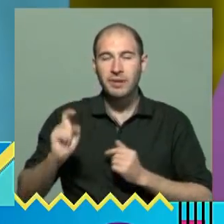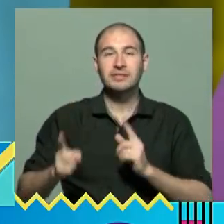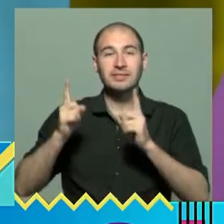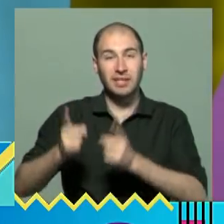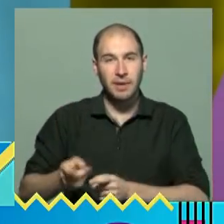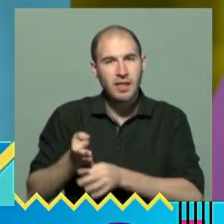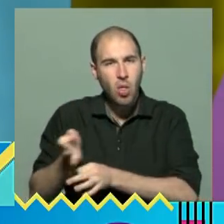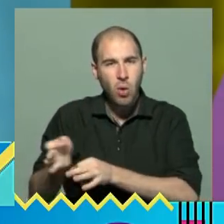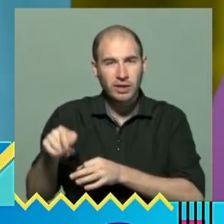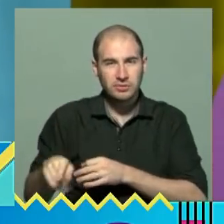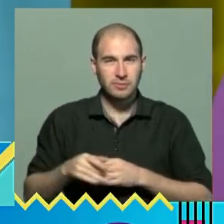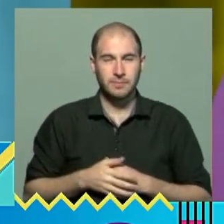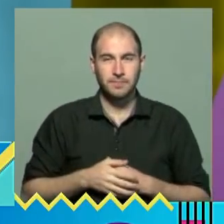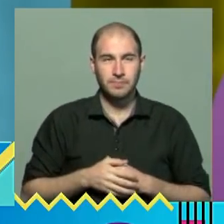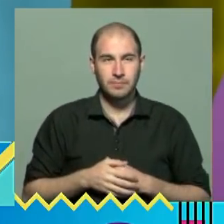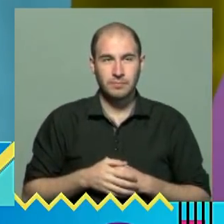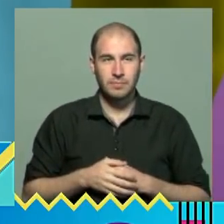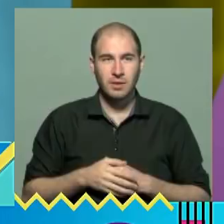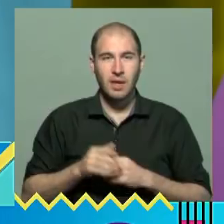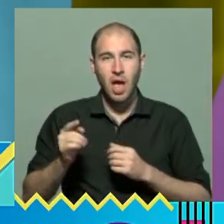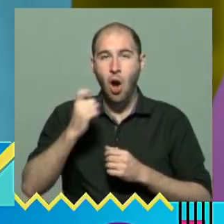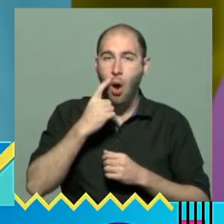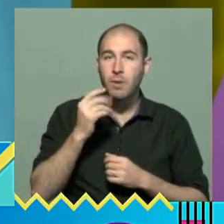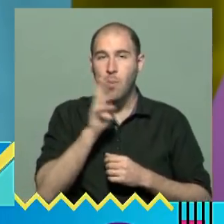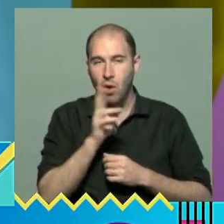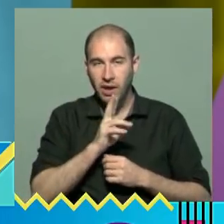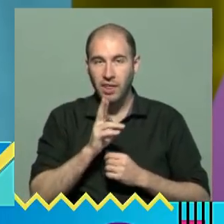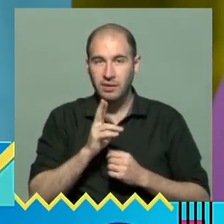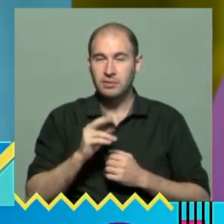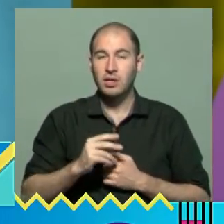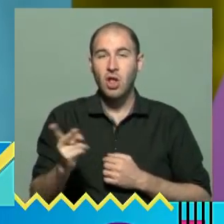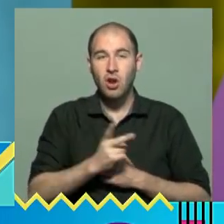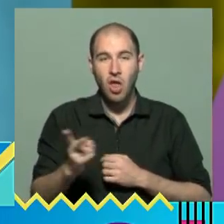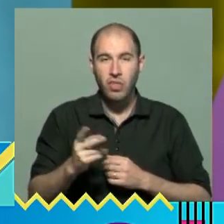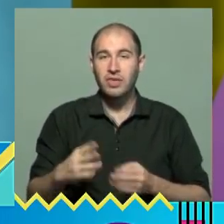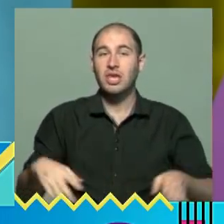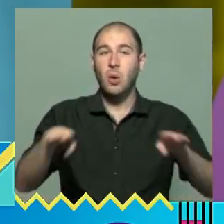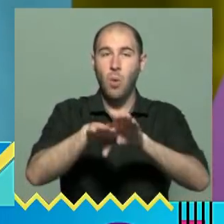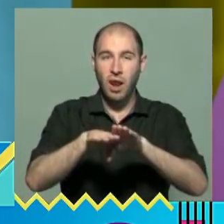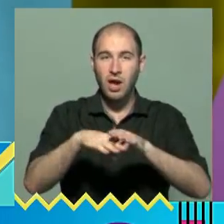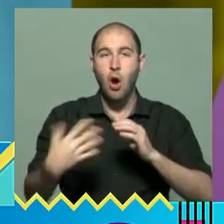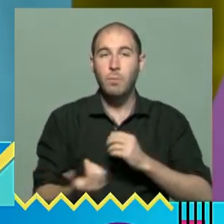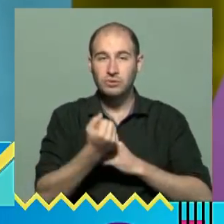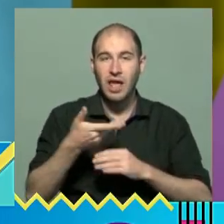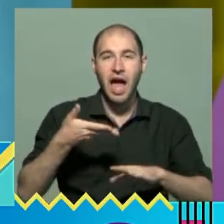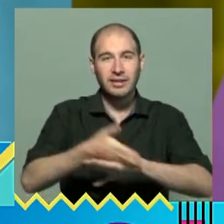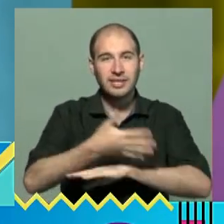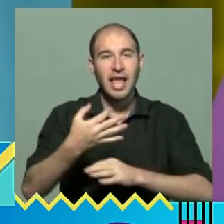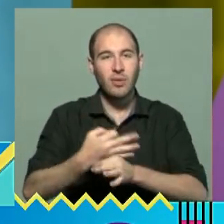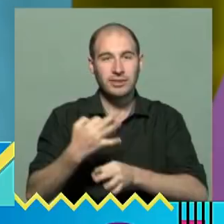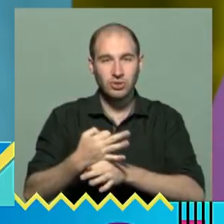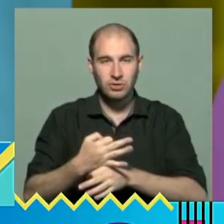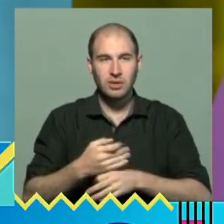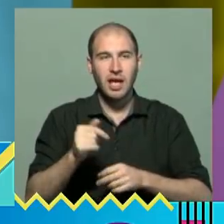tiene que ser educado, ¿no? Entonces, tanto hombres como mujeres tienen que tener esa igualdad de oportunidades de acceder a esa